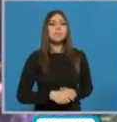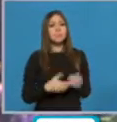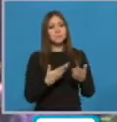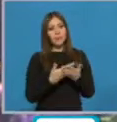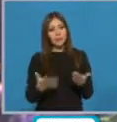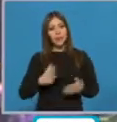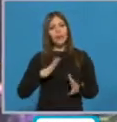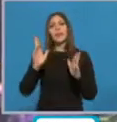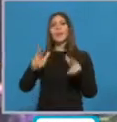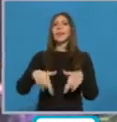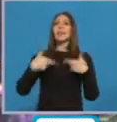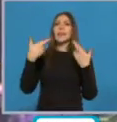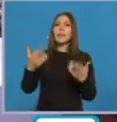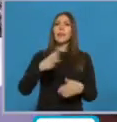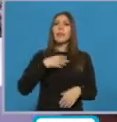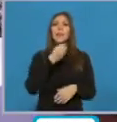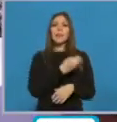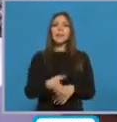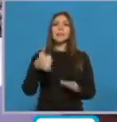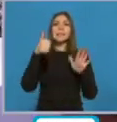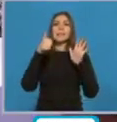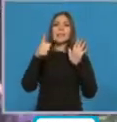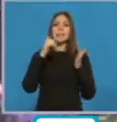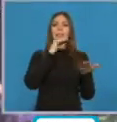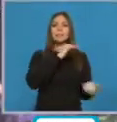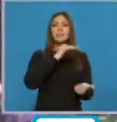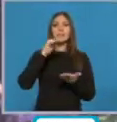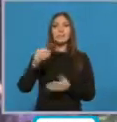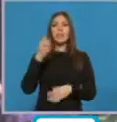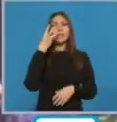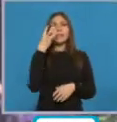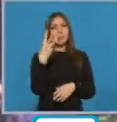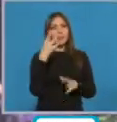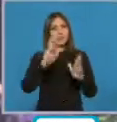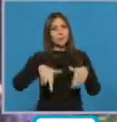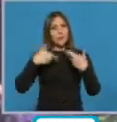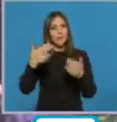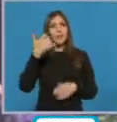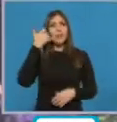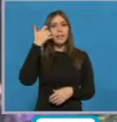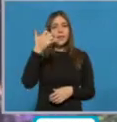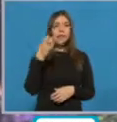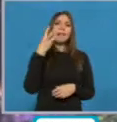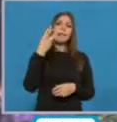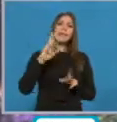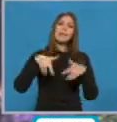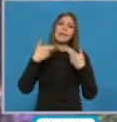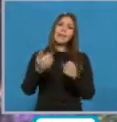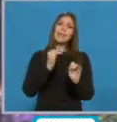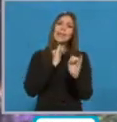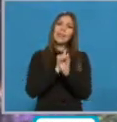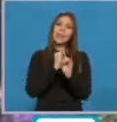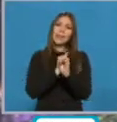para consentirlas. Saben que tenemos 6 kits, 3 se van por teléfono y 3 por redes sociales.